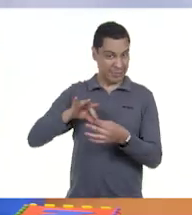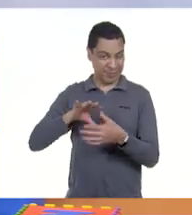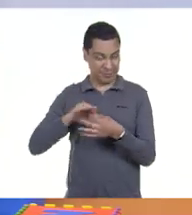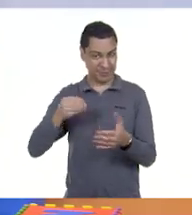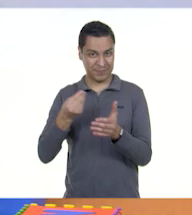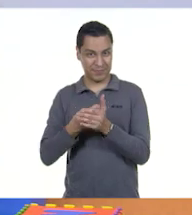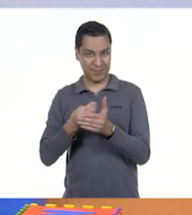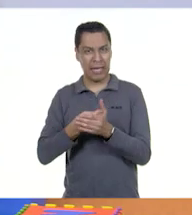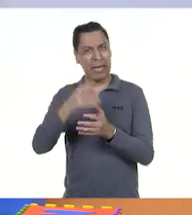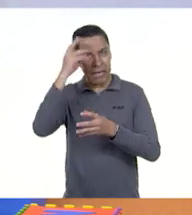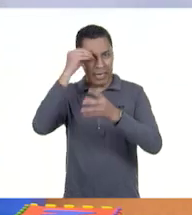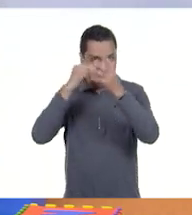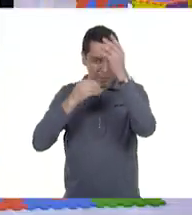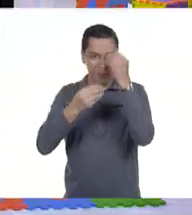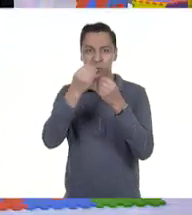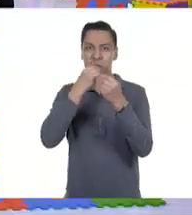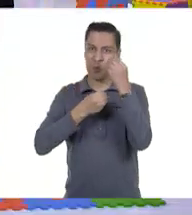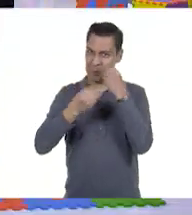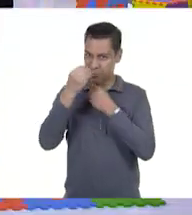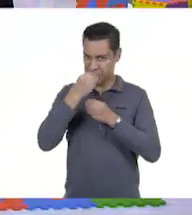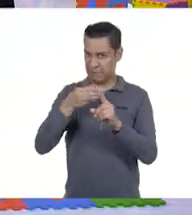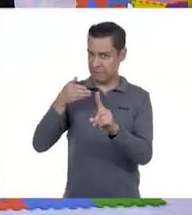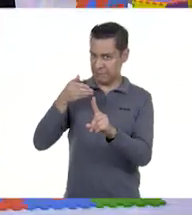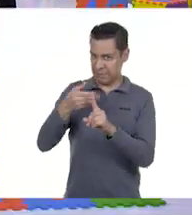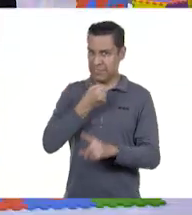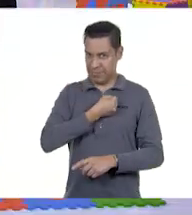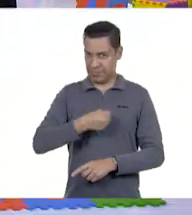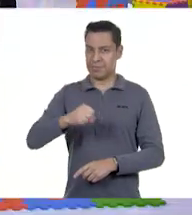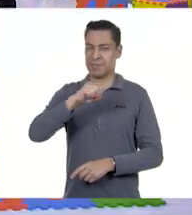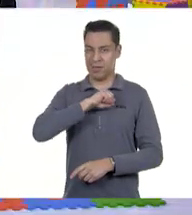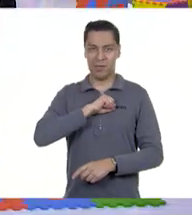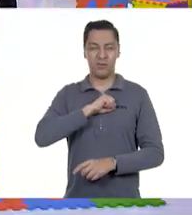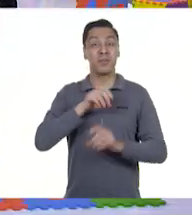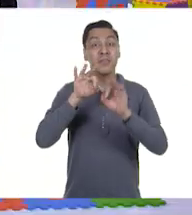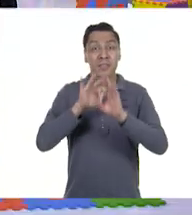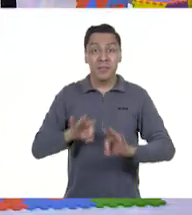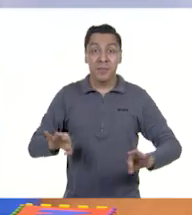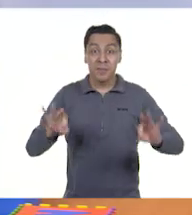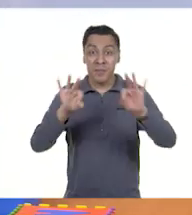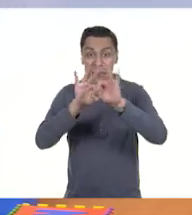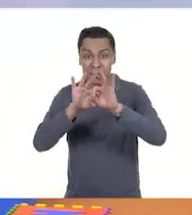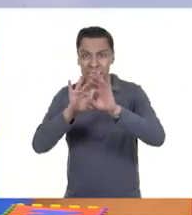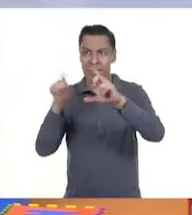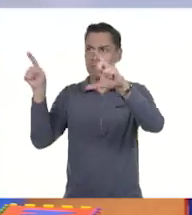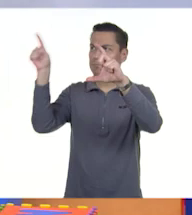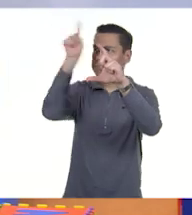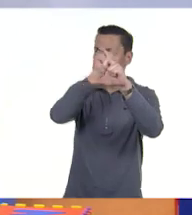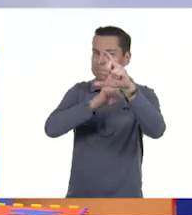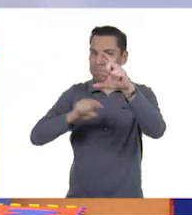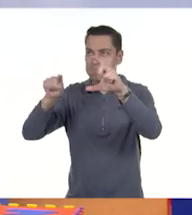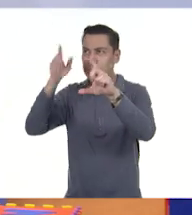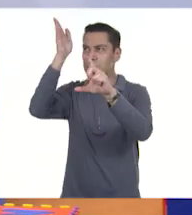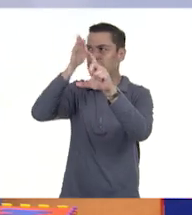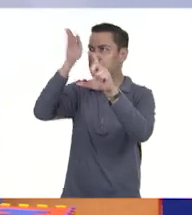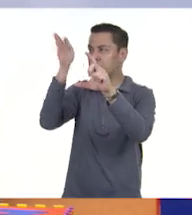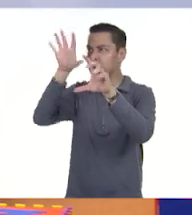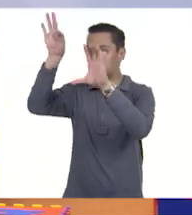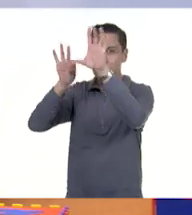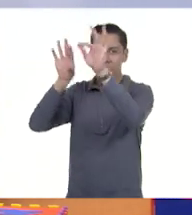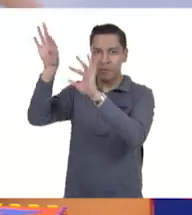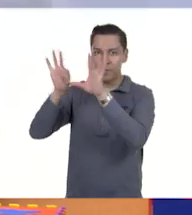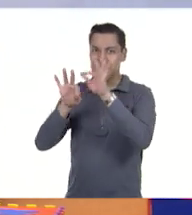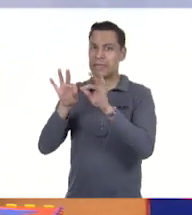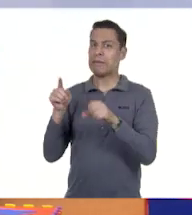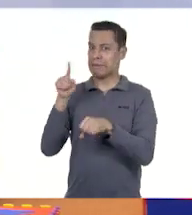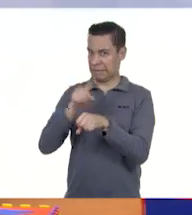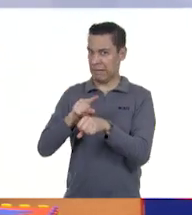de la alimentación en particular, ¿verdad, Eric? Así es. Y de lo importante que es combinar y variar los alimentos que consumimos diariamente para